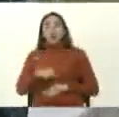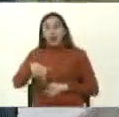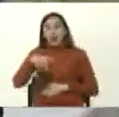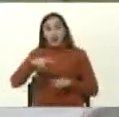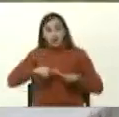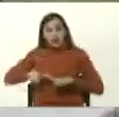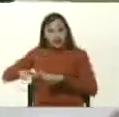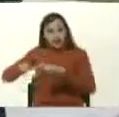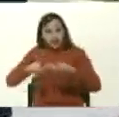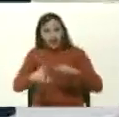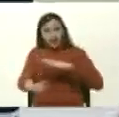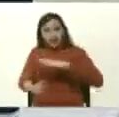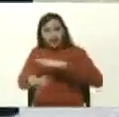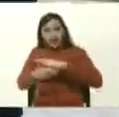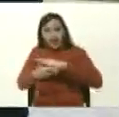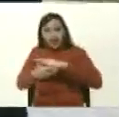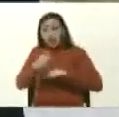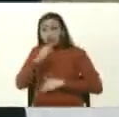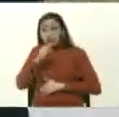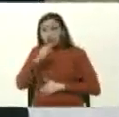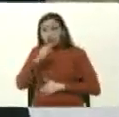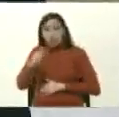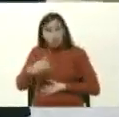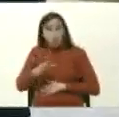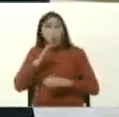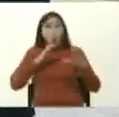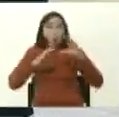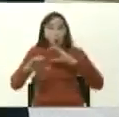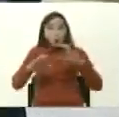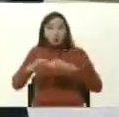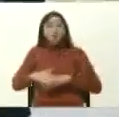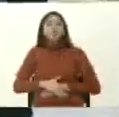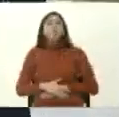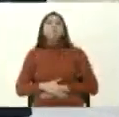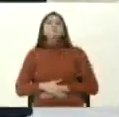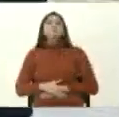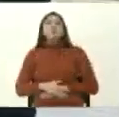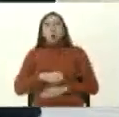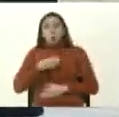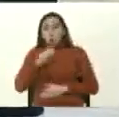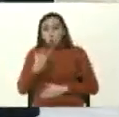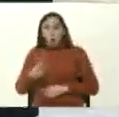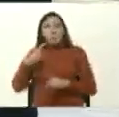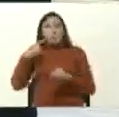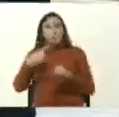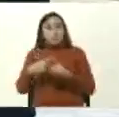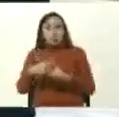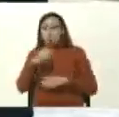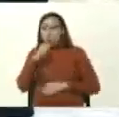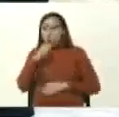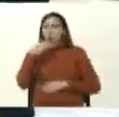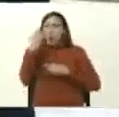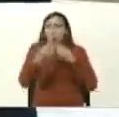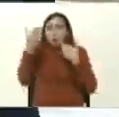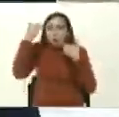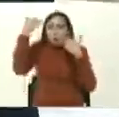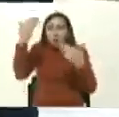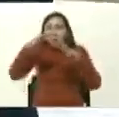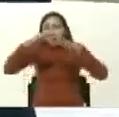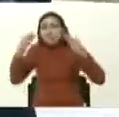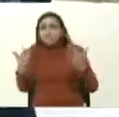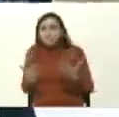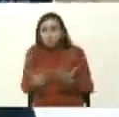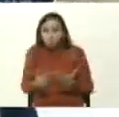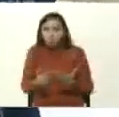que es de tecnología, información, comunicación, en positivo, cómo nos saludamos en el mundo y